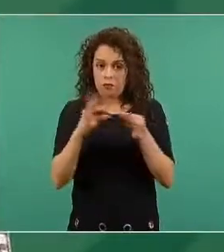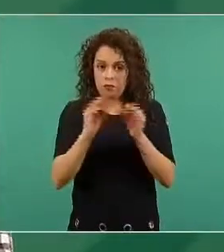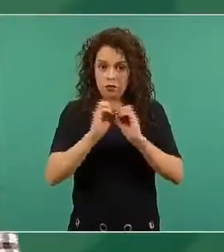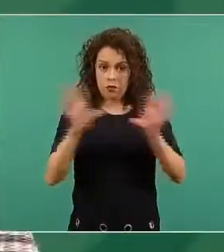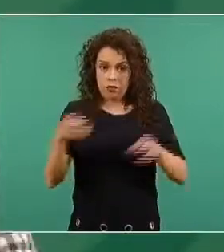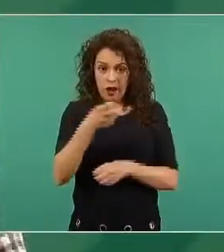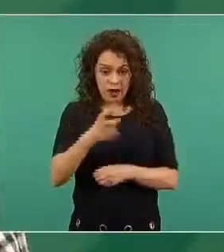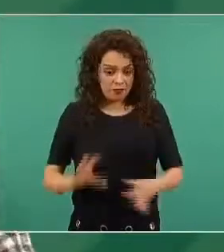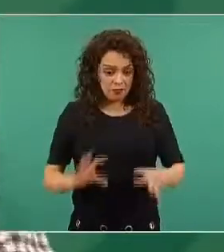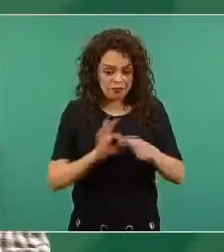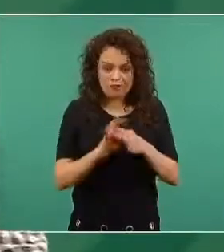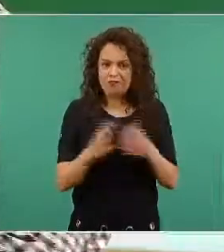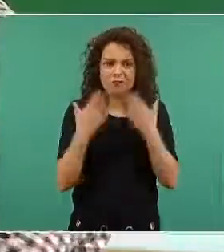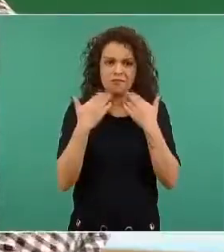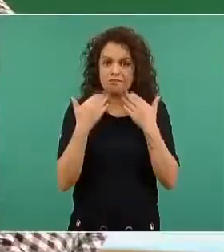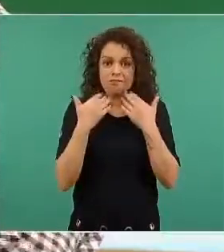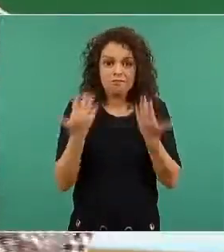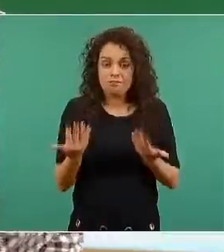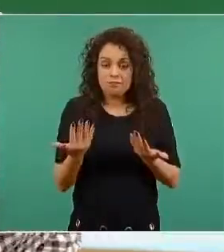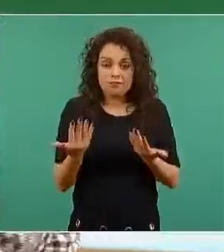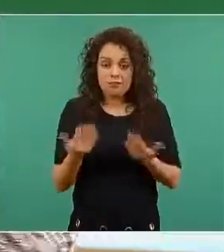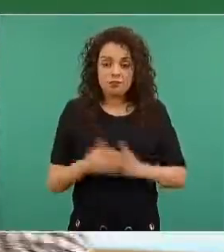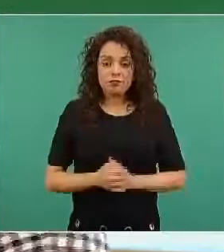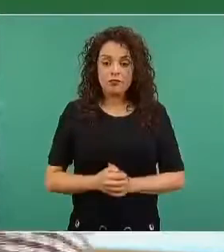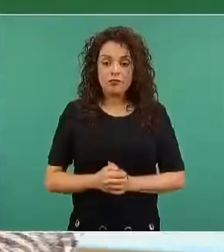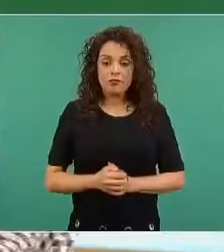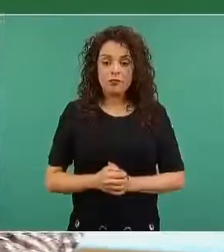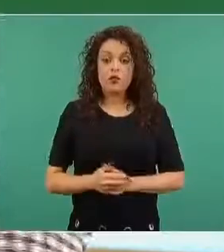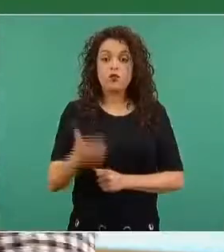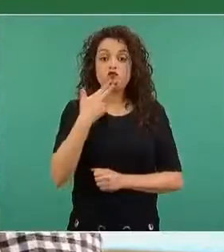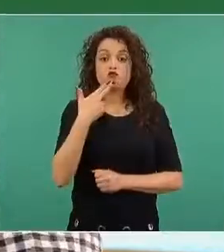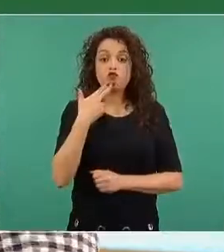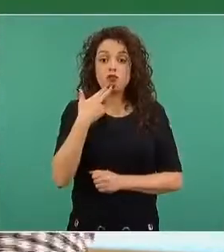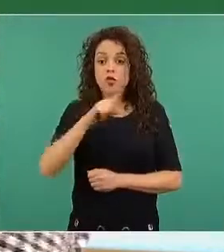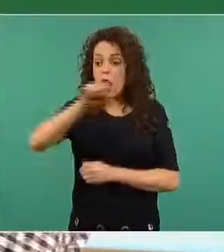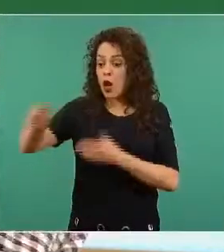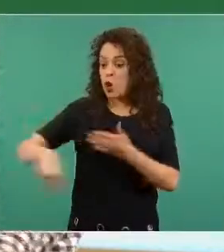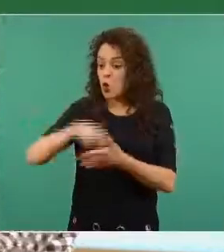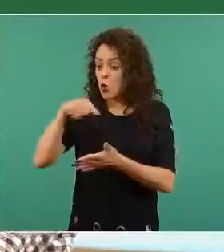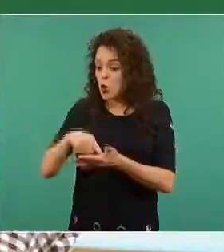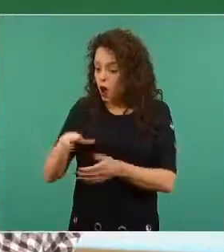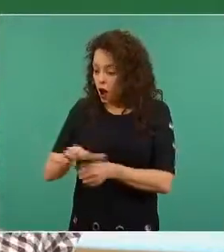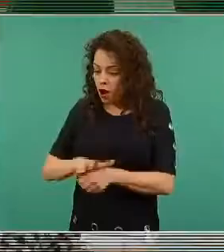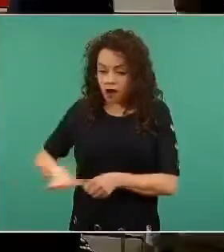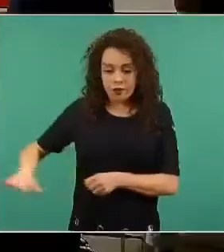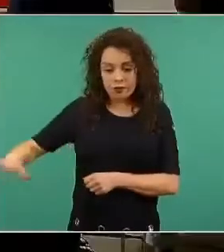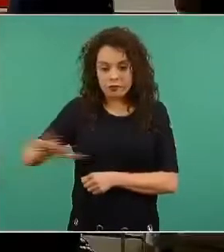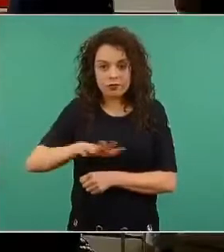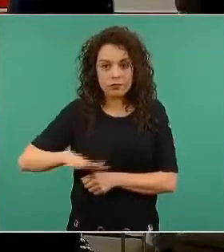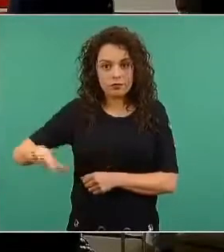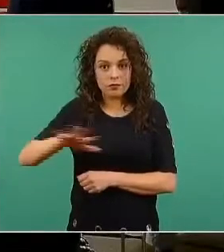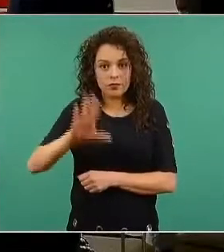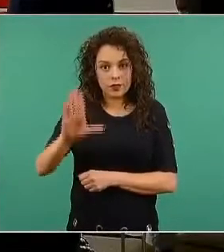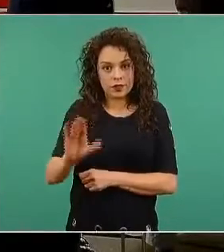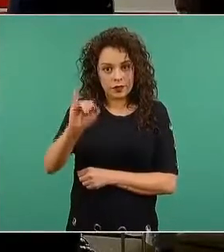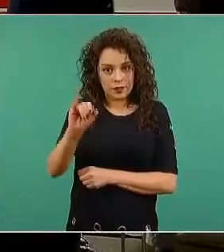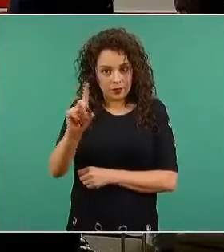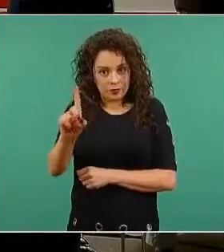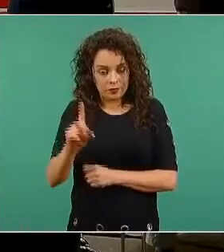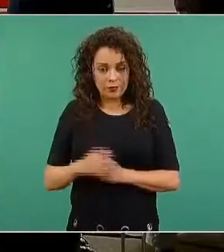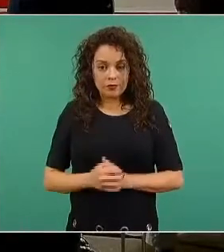cosa con la otra. El utilizar la infraestructura, tanto física, los centros